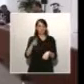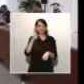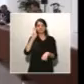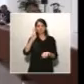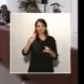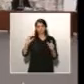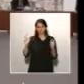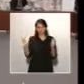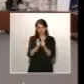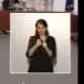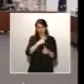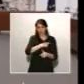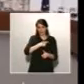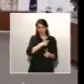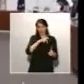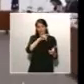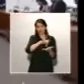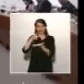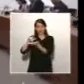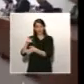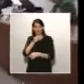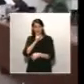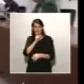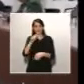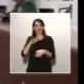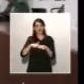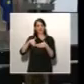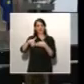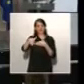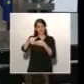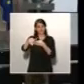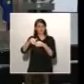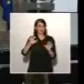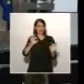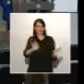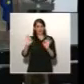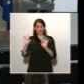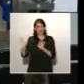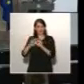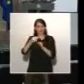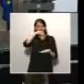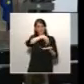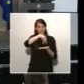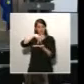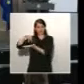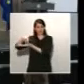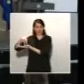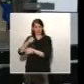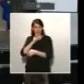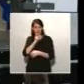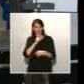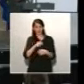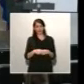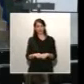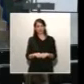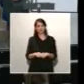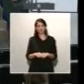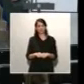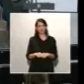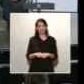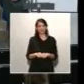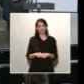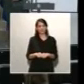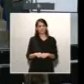todo listo para que podamos ver precisamente en el atril de la sala de prensa de Moncloa